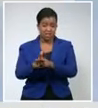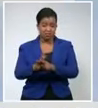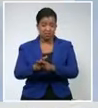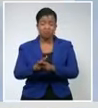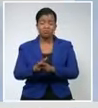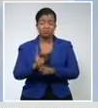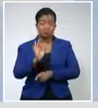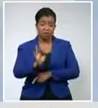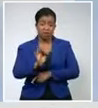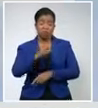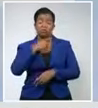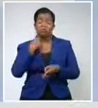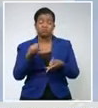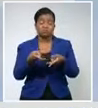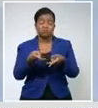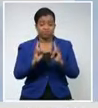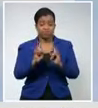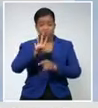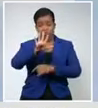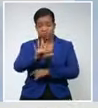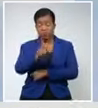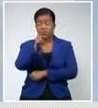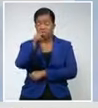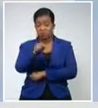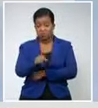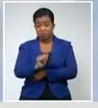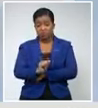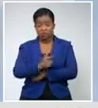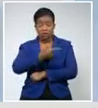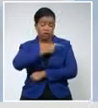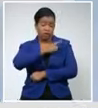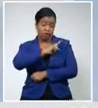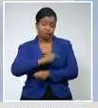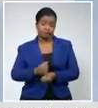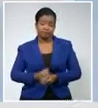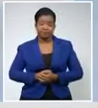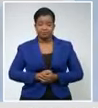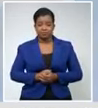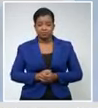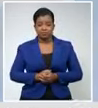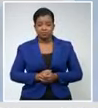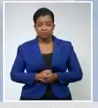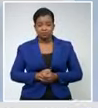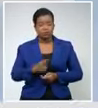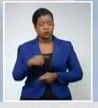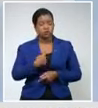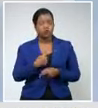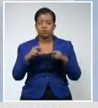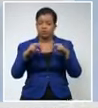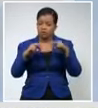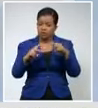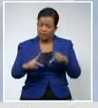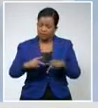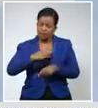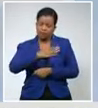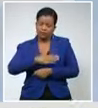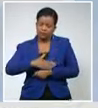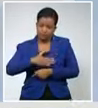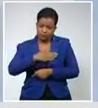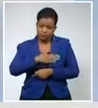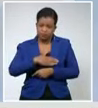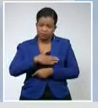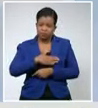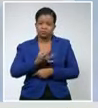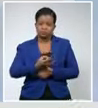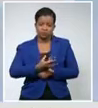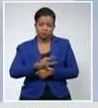fallecimiento de 5 personas en el día de ayer. Dimos y reiteramos nuestras condolencias a familiares y